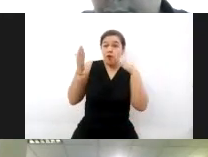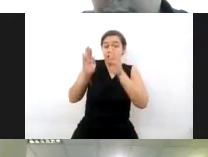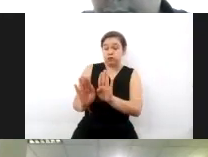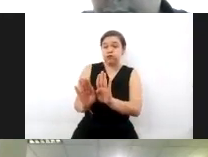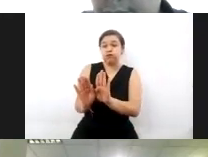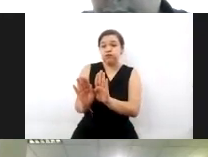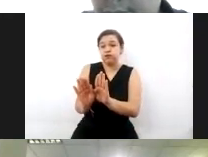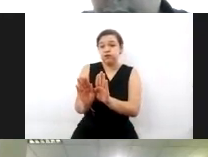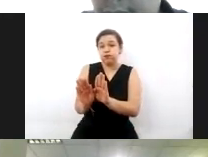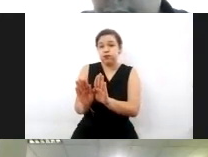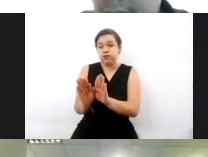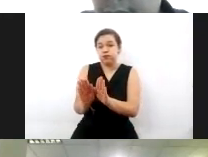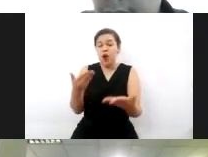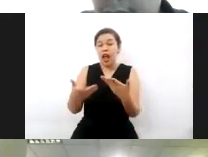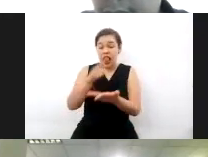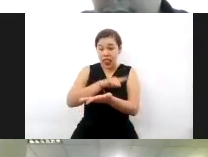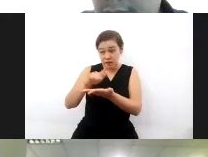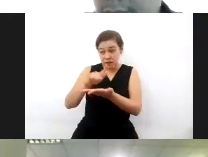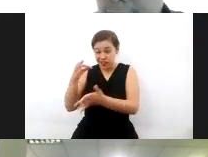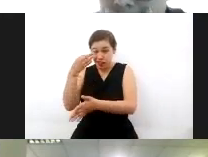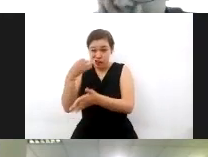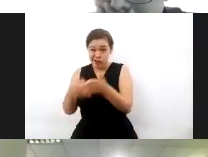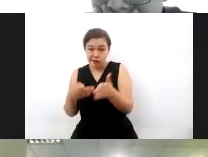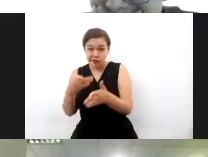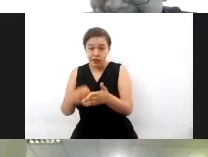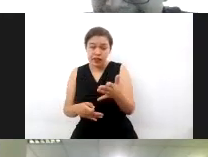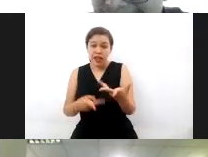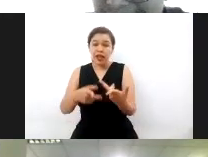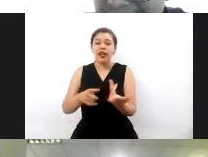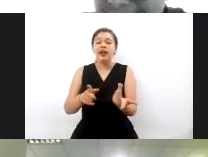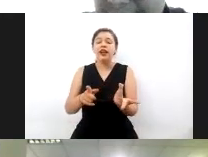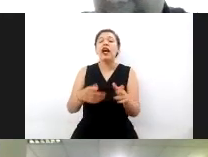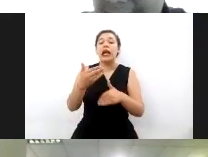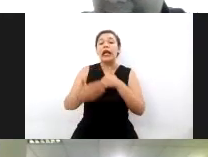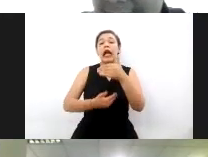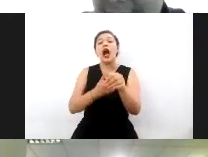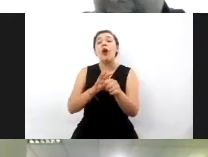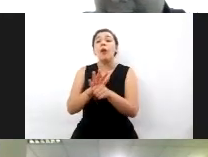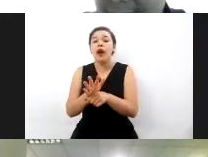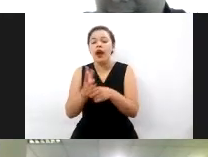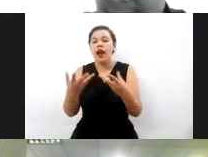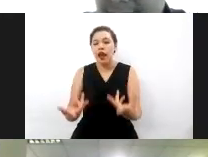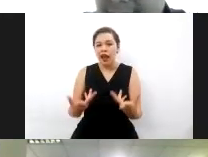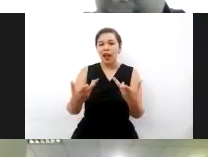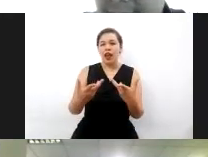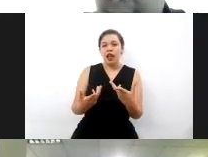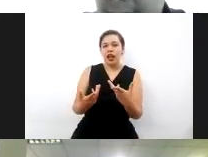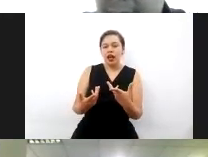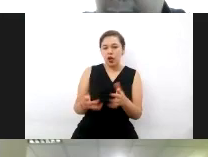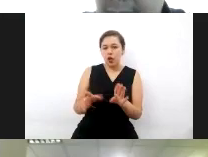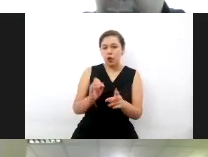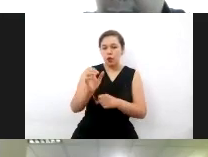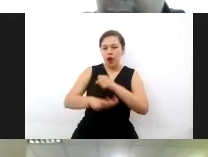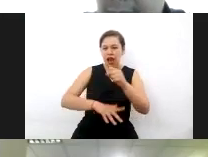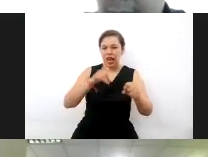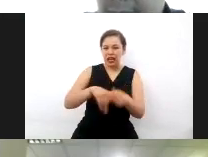Entonces, la falta de limpieza nos va a dar como resultado, pues, obviamente, la proliferación de fauna nociva, la contaminación